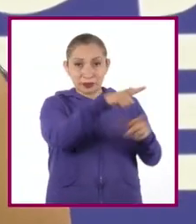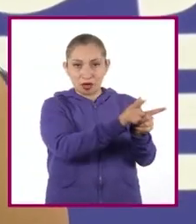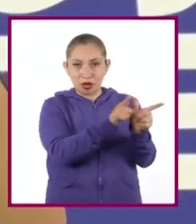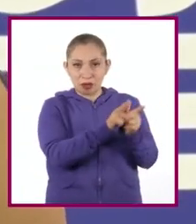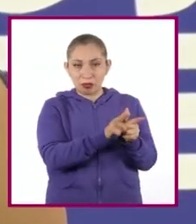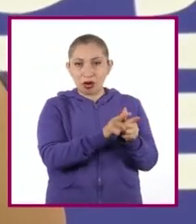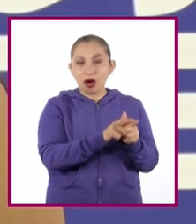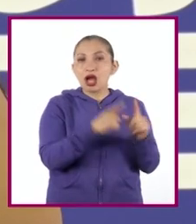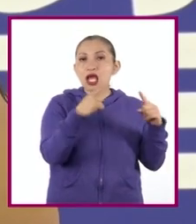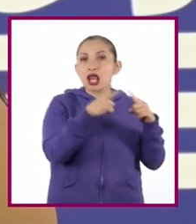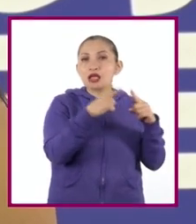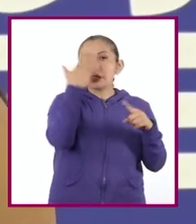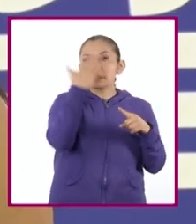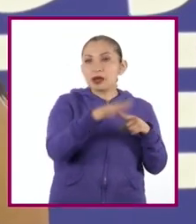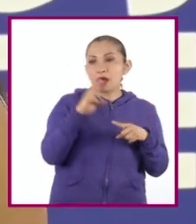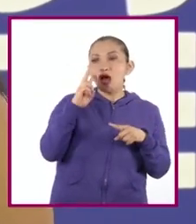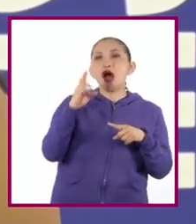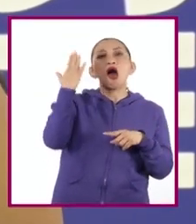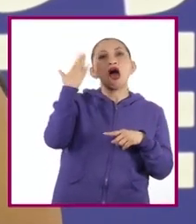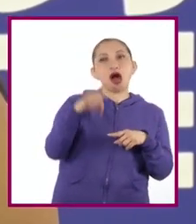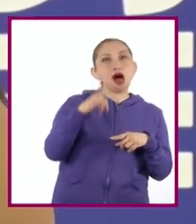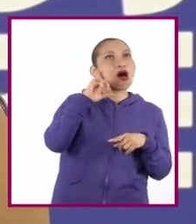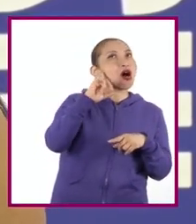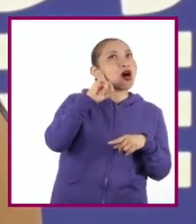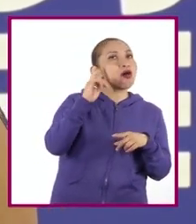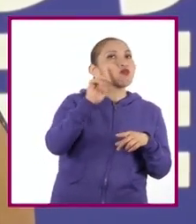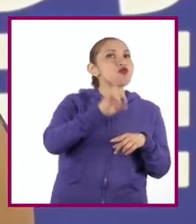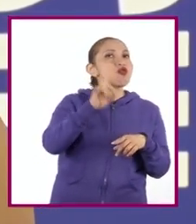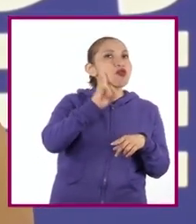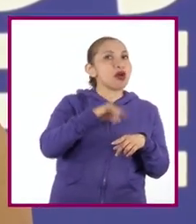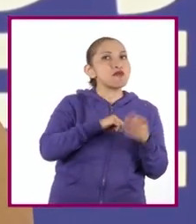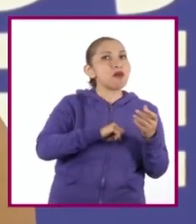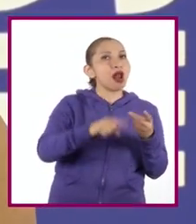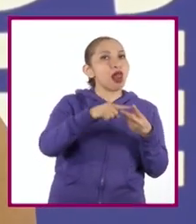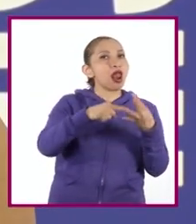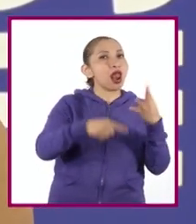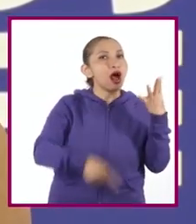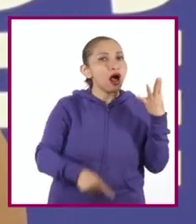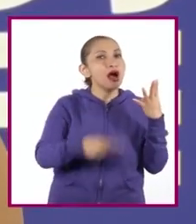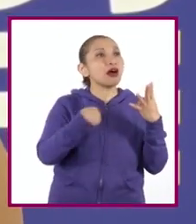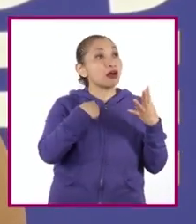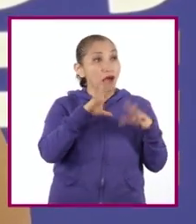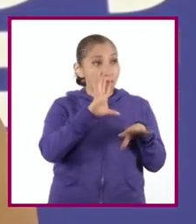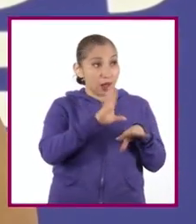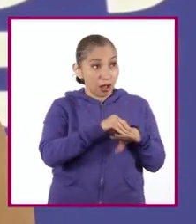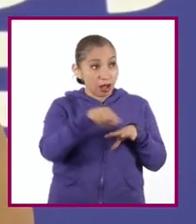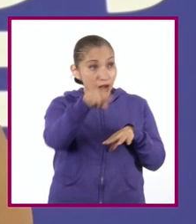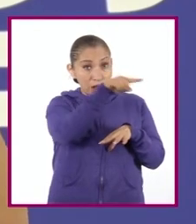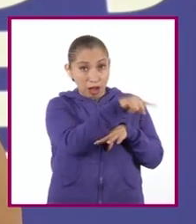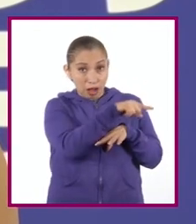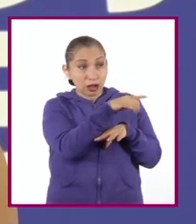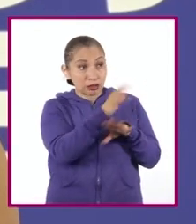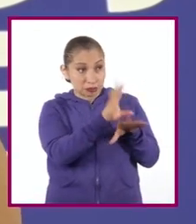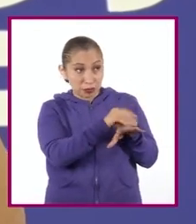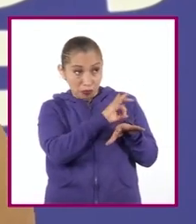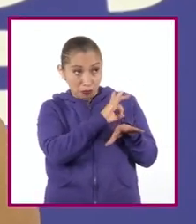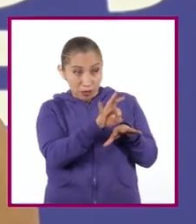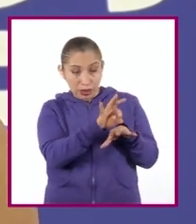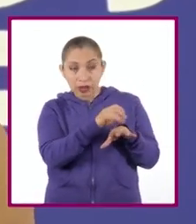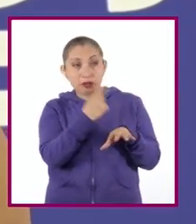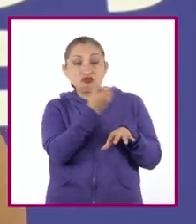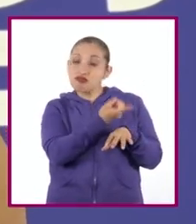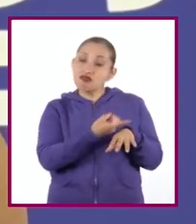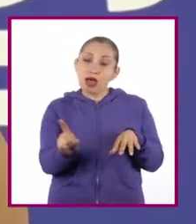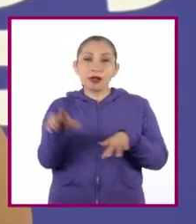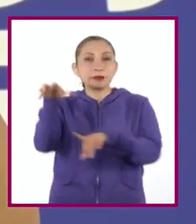estaba enterada de los rumores, y puesto que ahora tenía el permiso del orden civil,